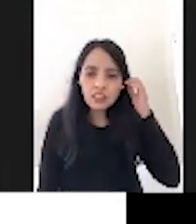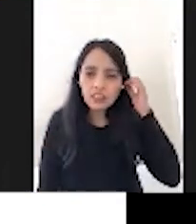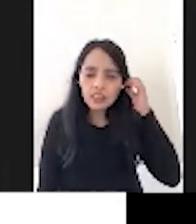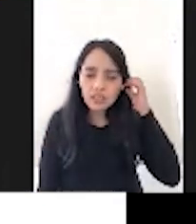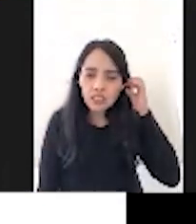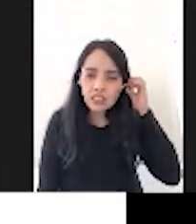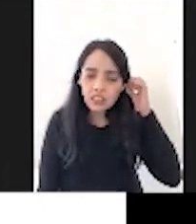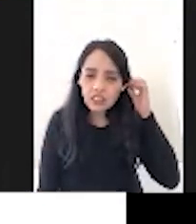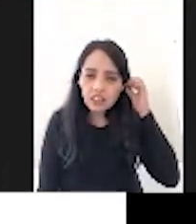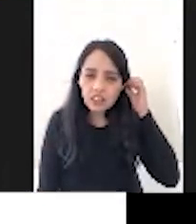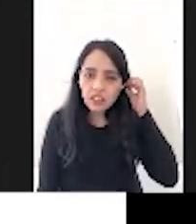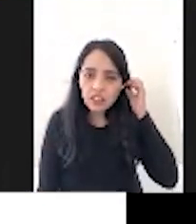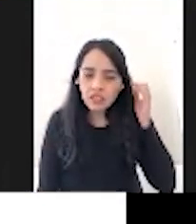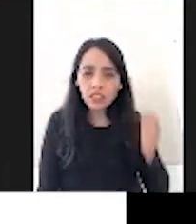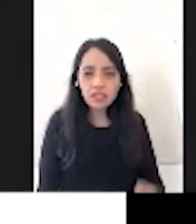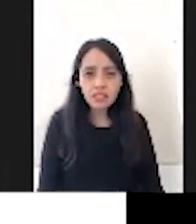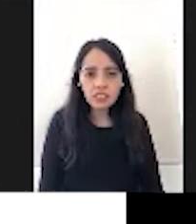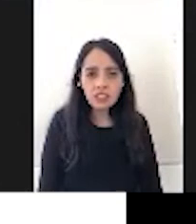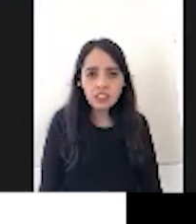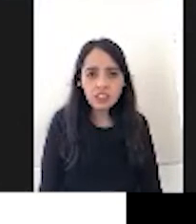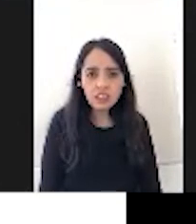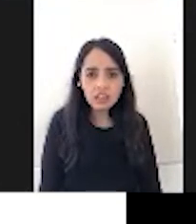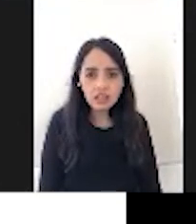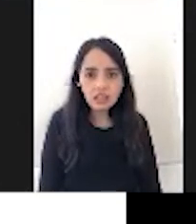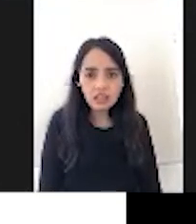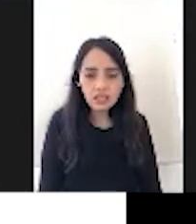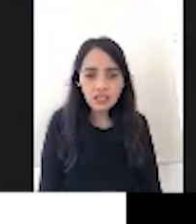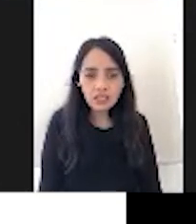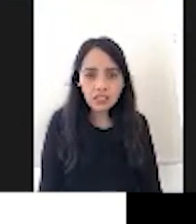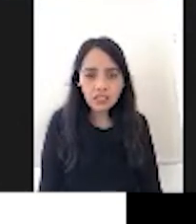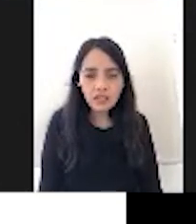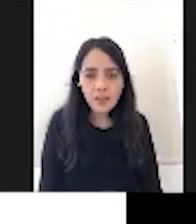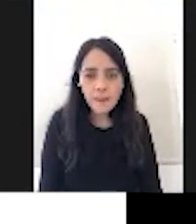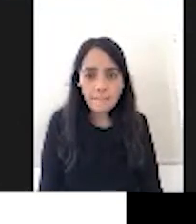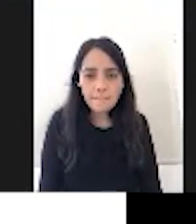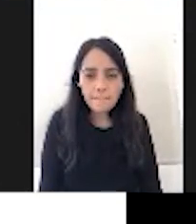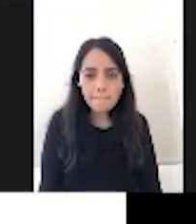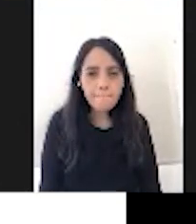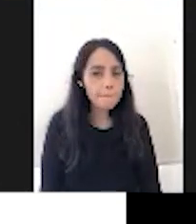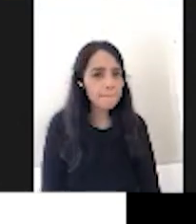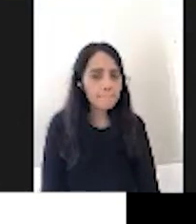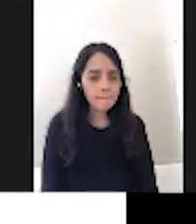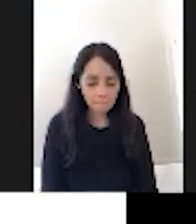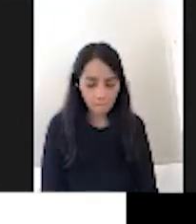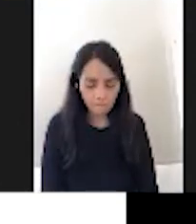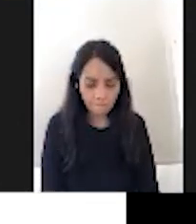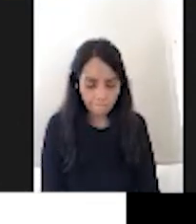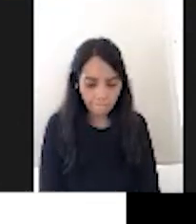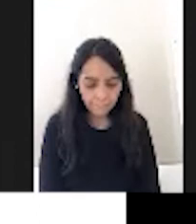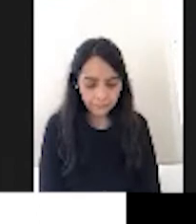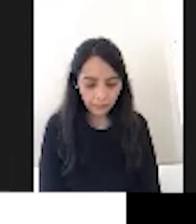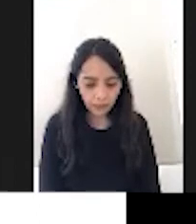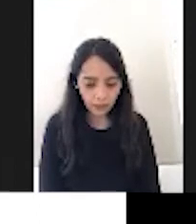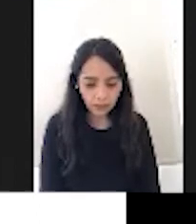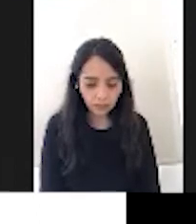donde pareciera entonces que hubiese una ausencia de estos mecanismos en estos pacientes. Y